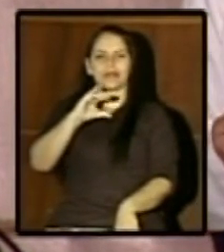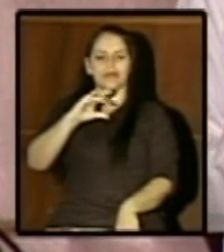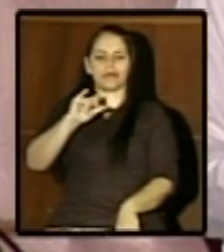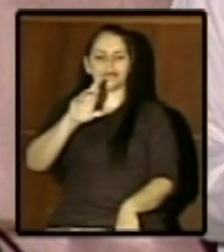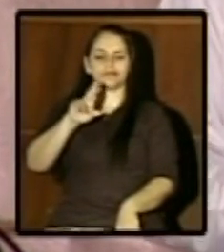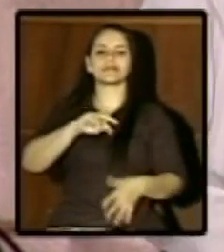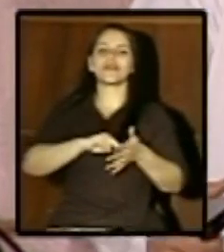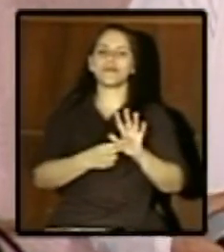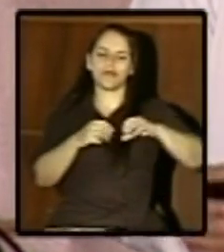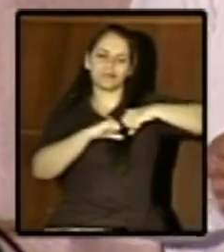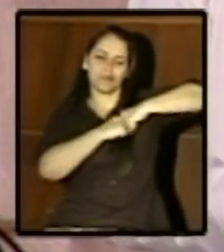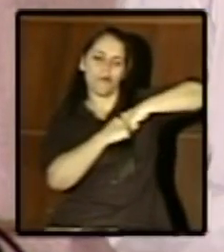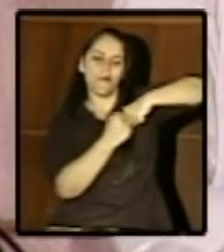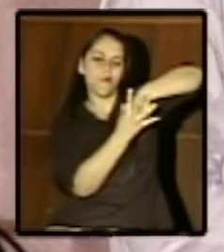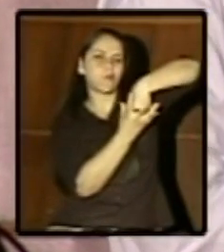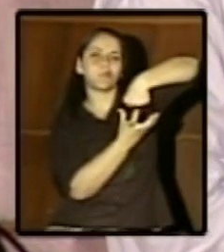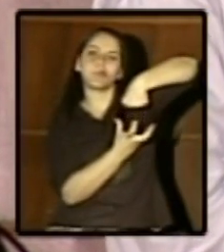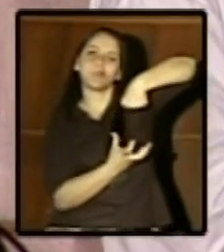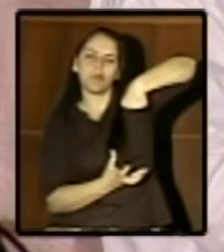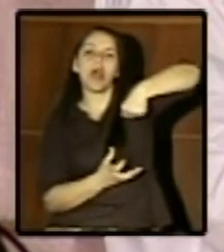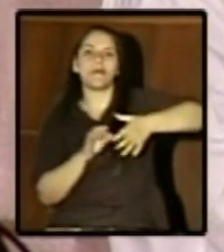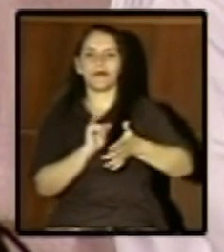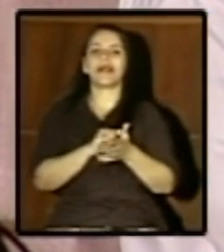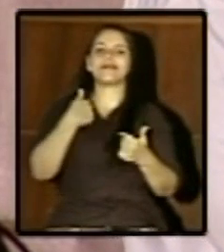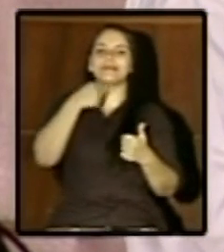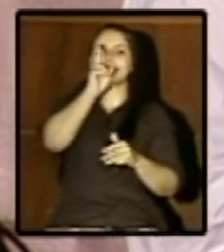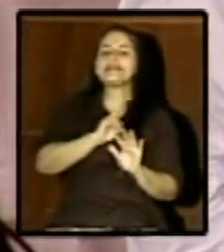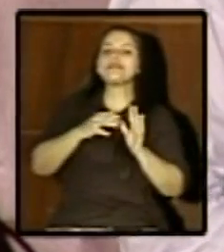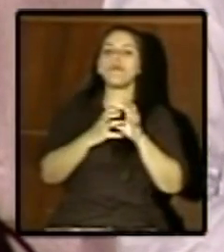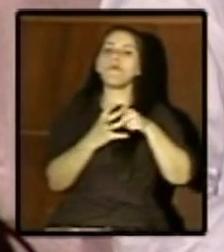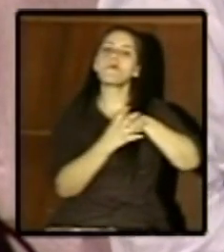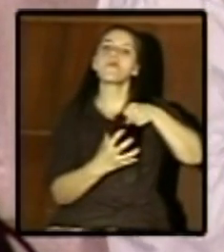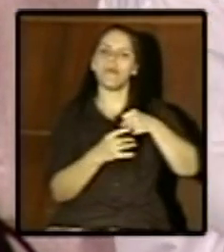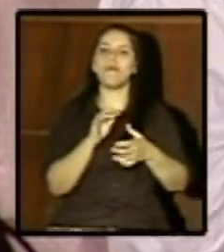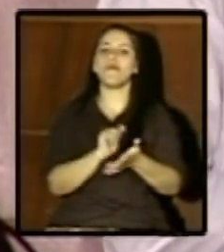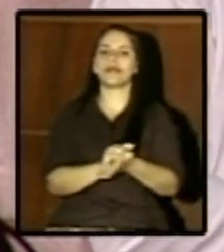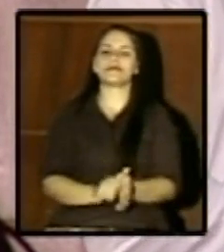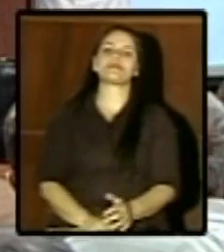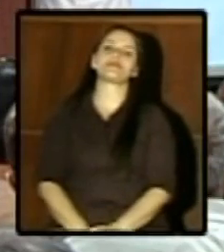líquido superó la reabsorción. Entonces se me forma como una bomba pues ahí.